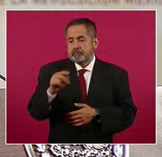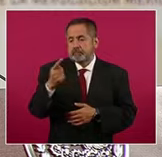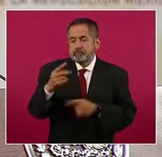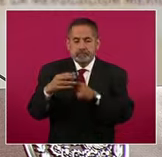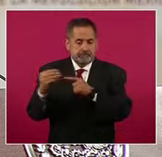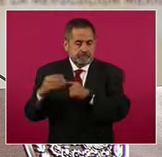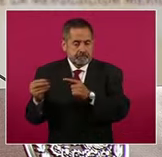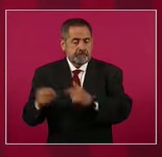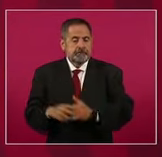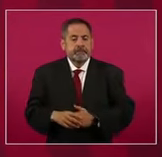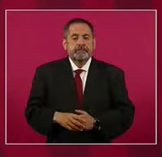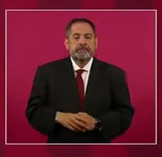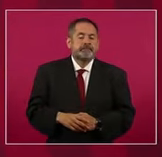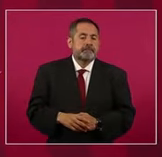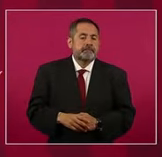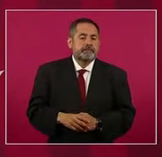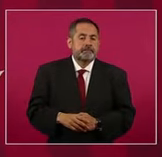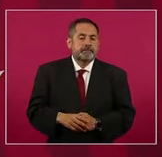36.333.939 pesos con 31 centavos